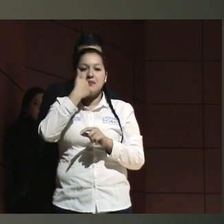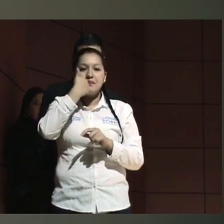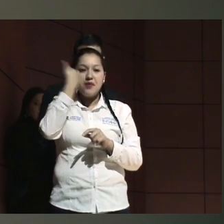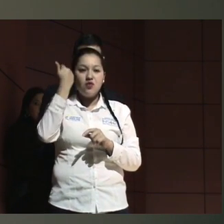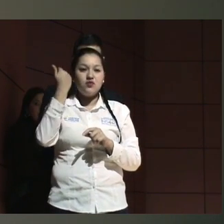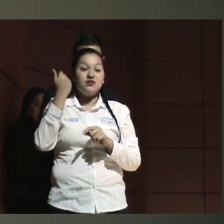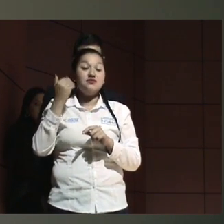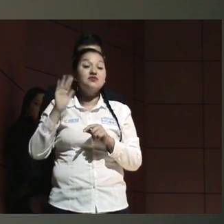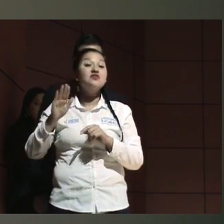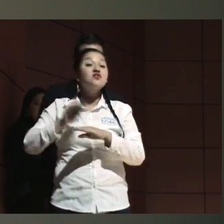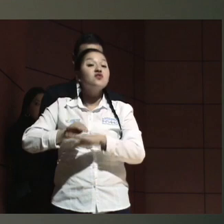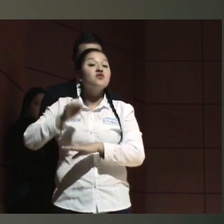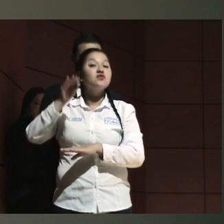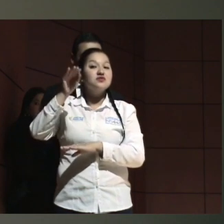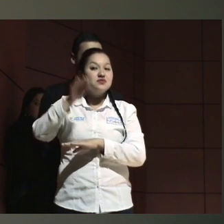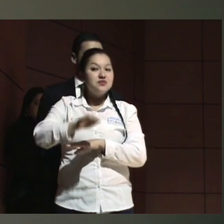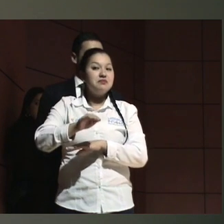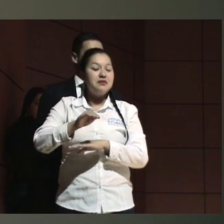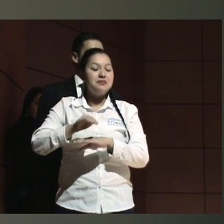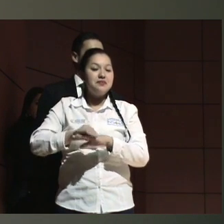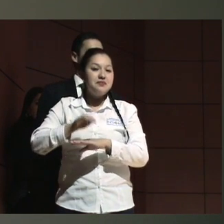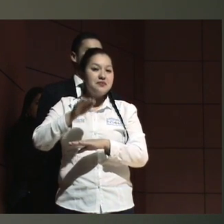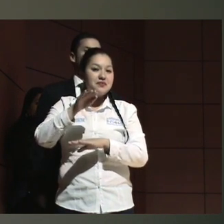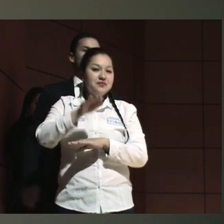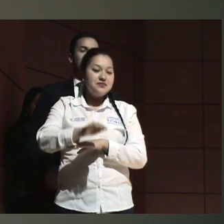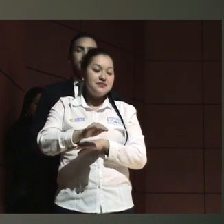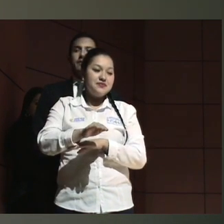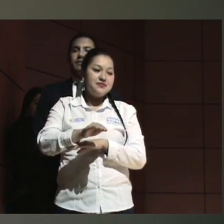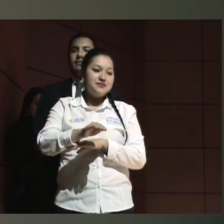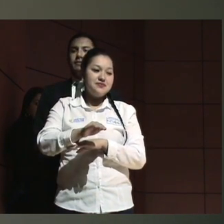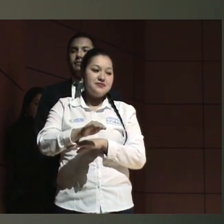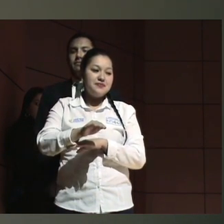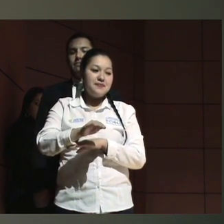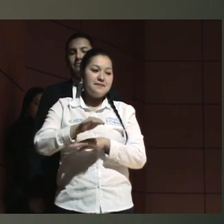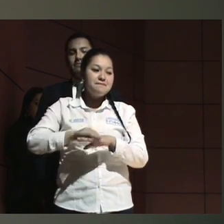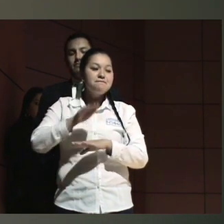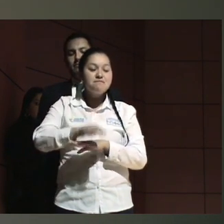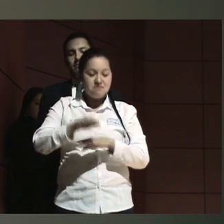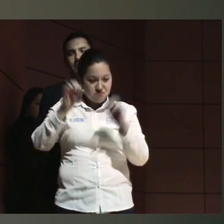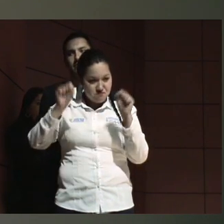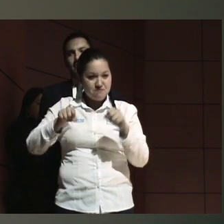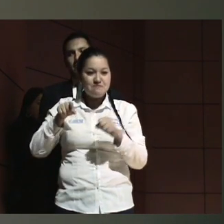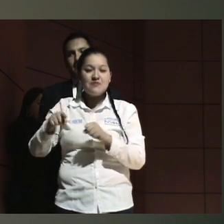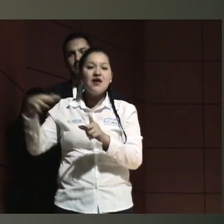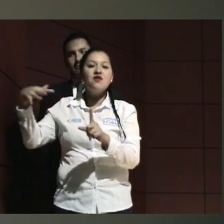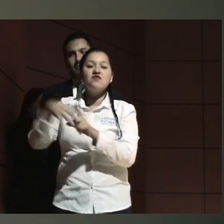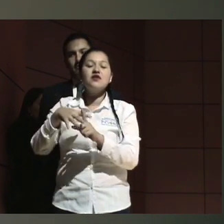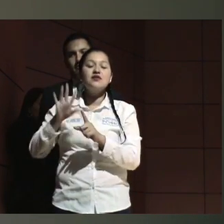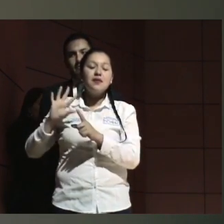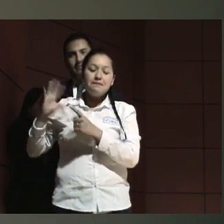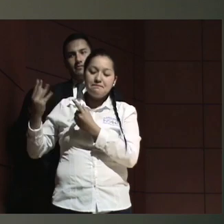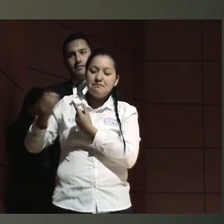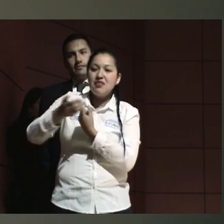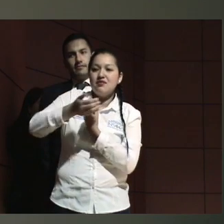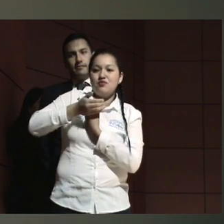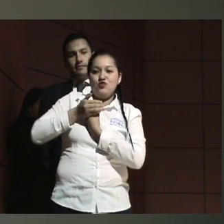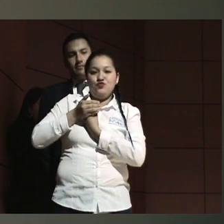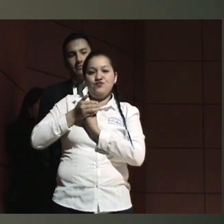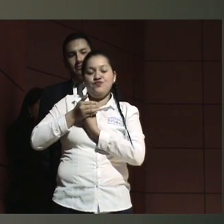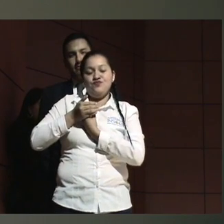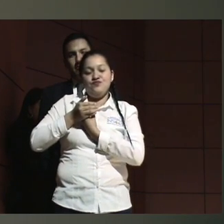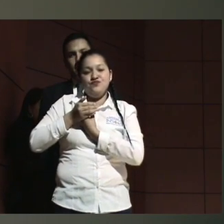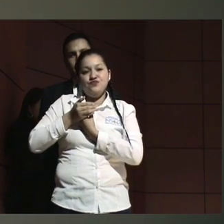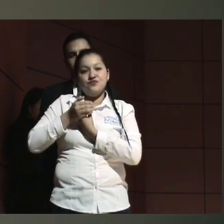y que como consecuencia de ello puedan oponer puedan poner en serio riesgo su patrimonio es decir